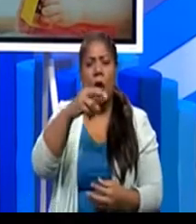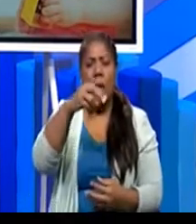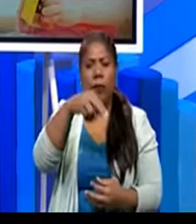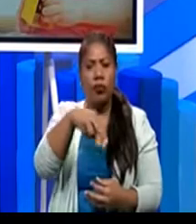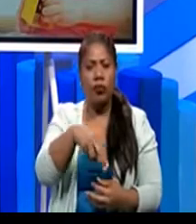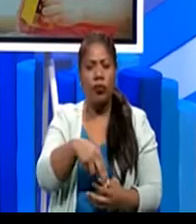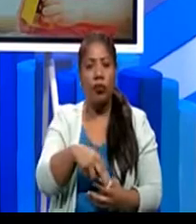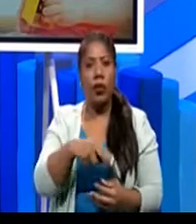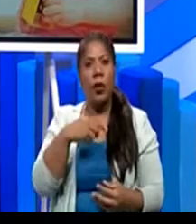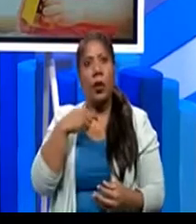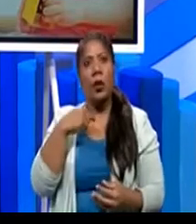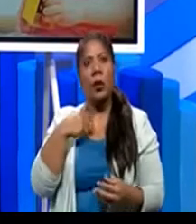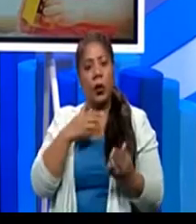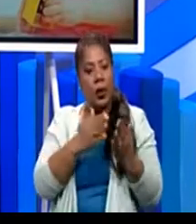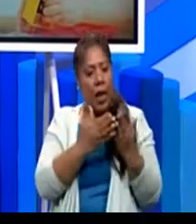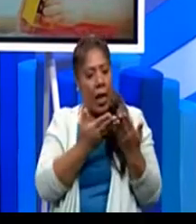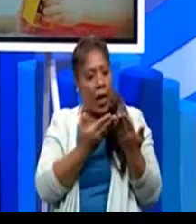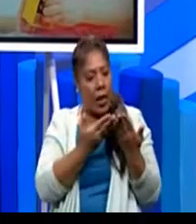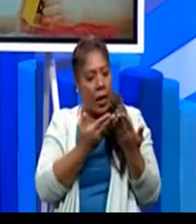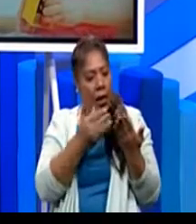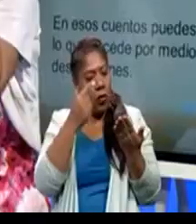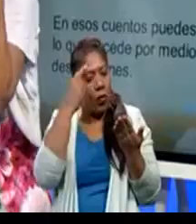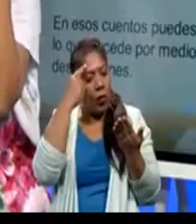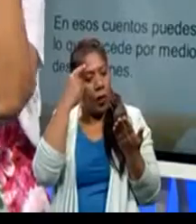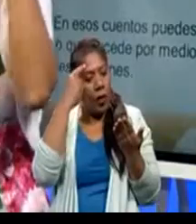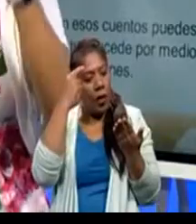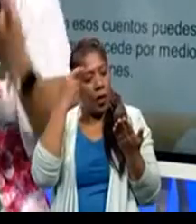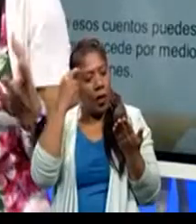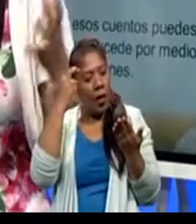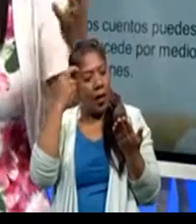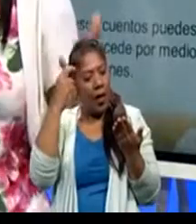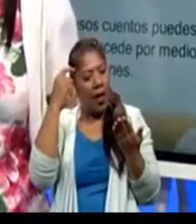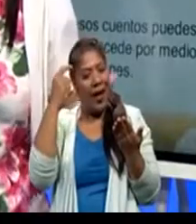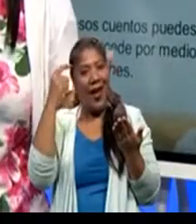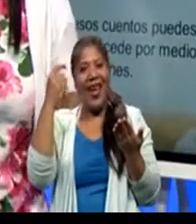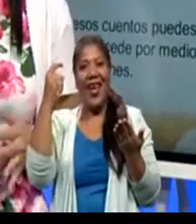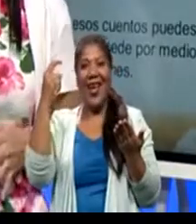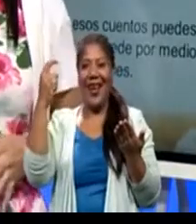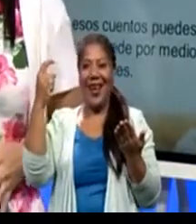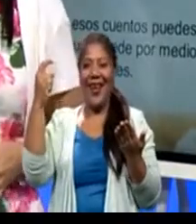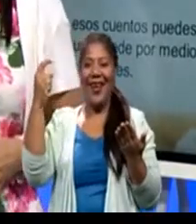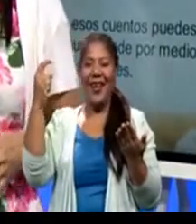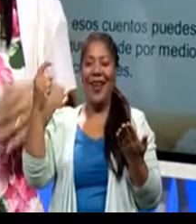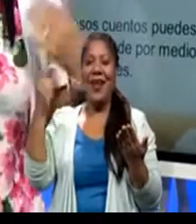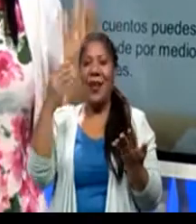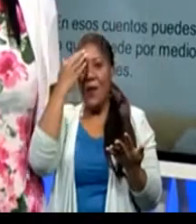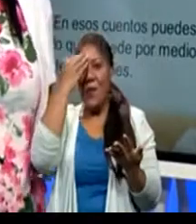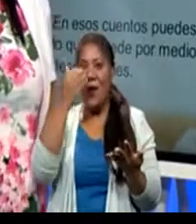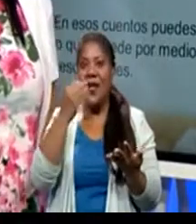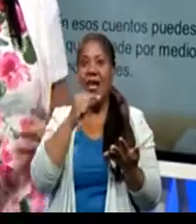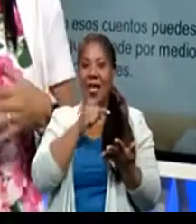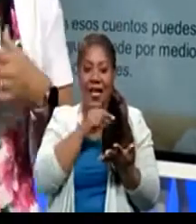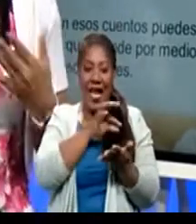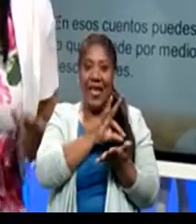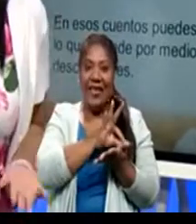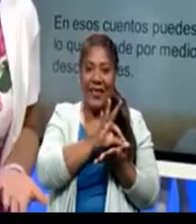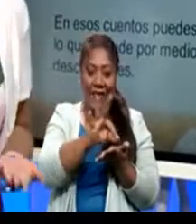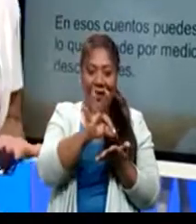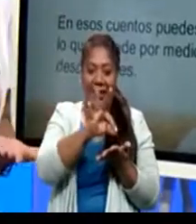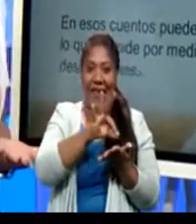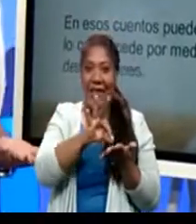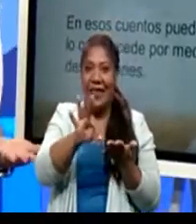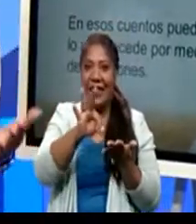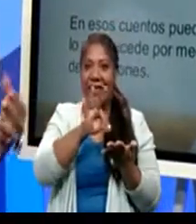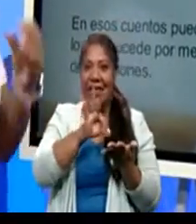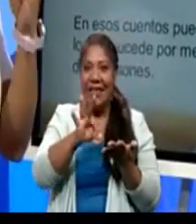tú te vas imaginando y te vas transportando a ese cuento o a esa novela, y es lo que a mí me